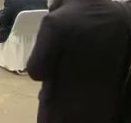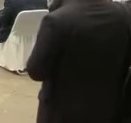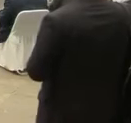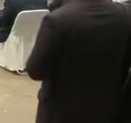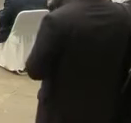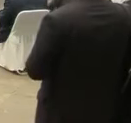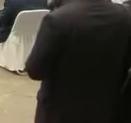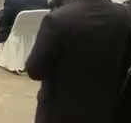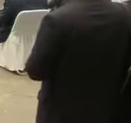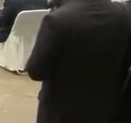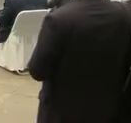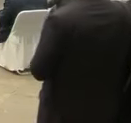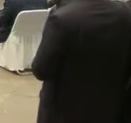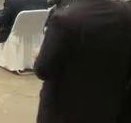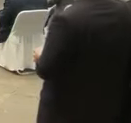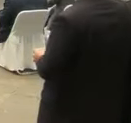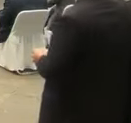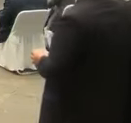dónde